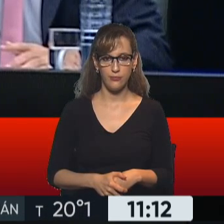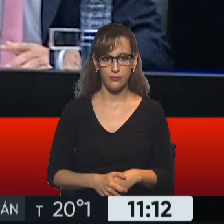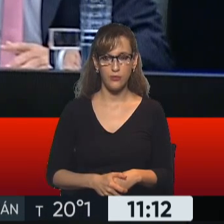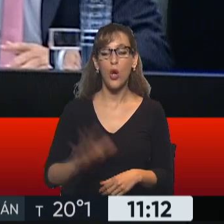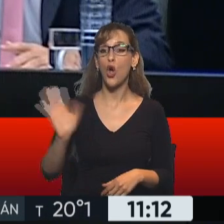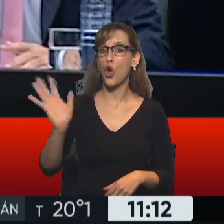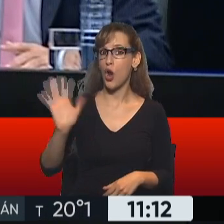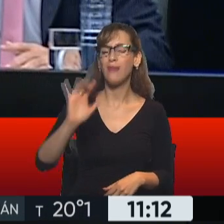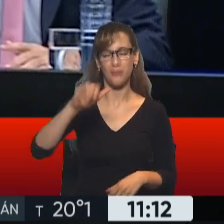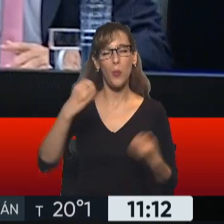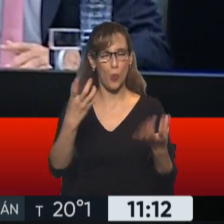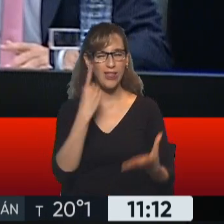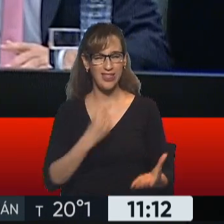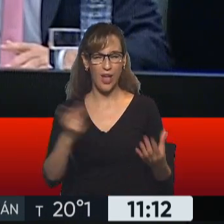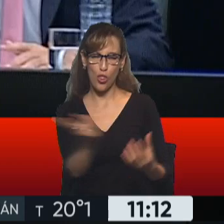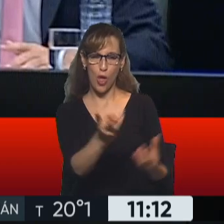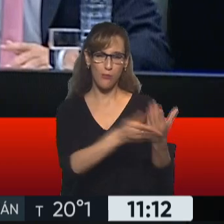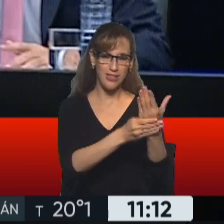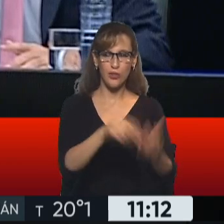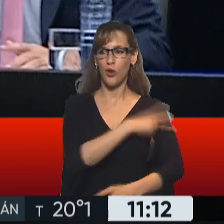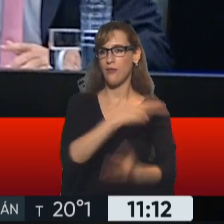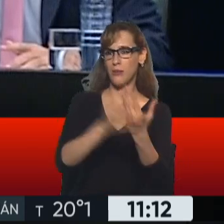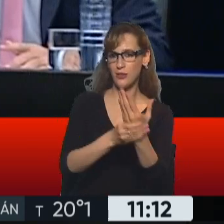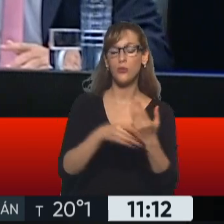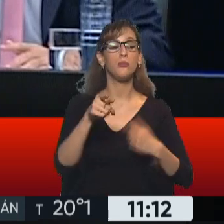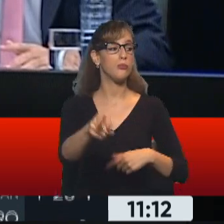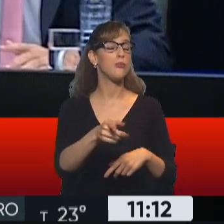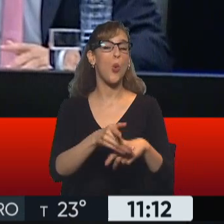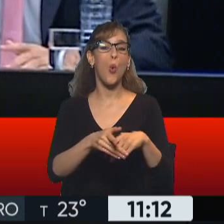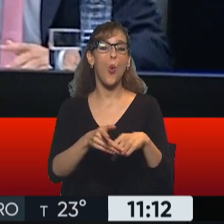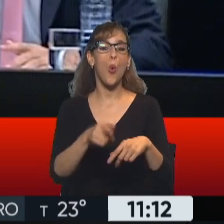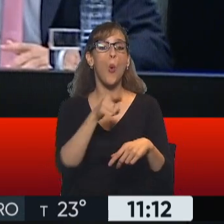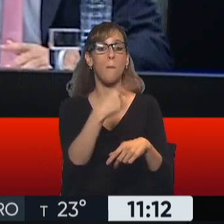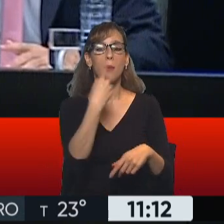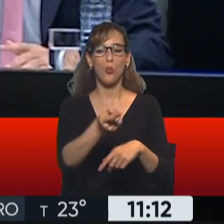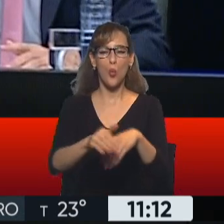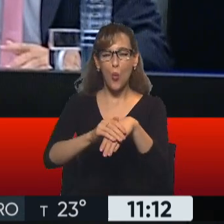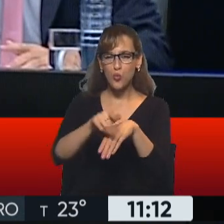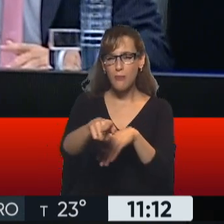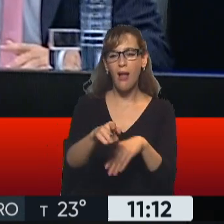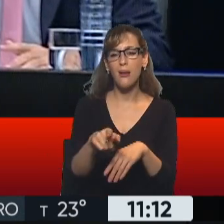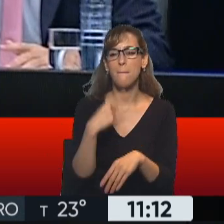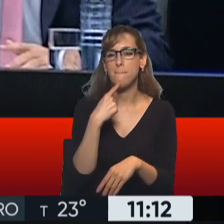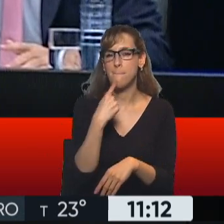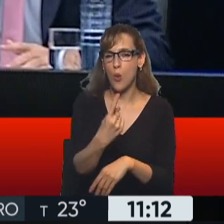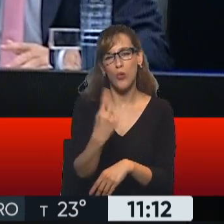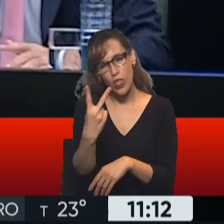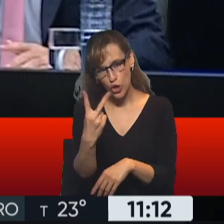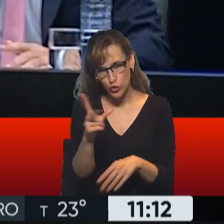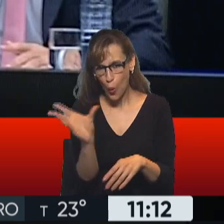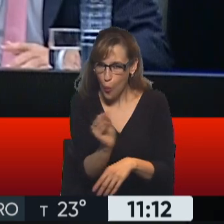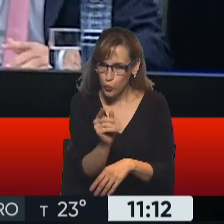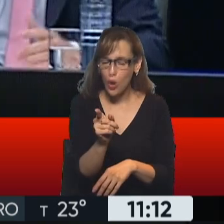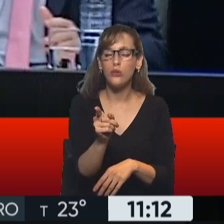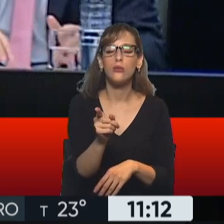Hola, sí, buenos días, ministro y jefe de gabinete. Para Guzmán, voy a esconder 2 preguntas en una. La primera es